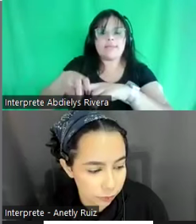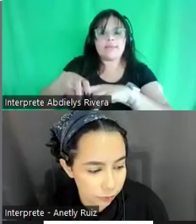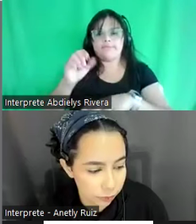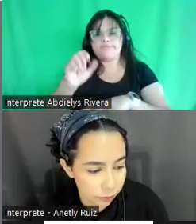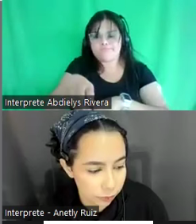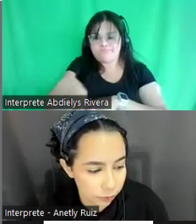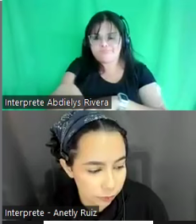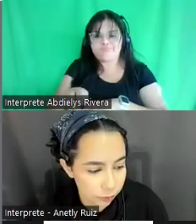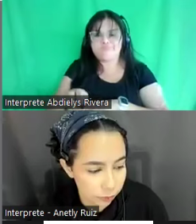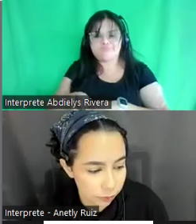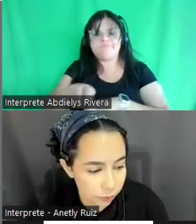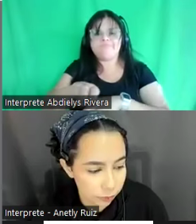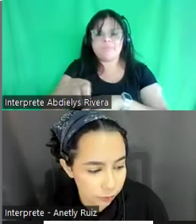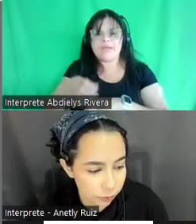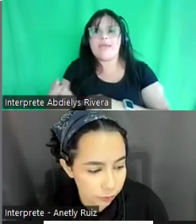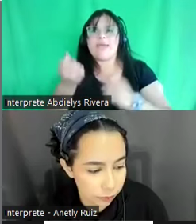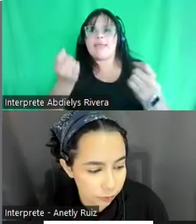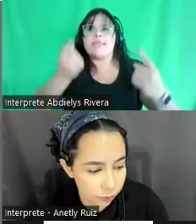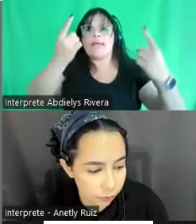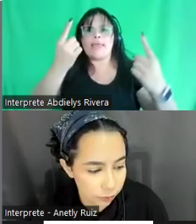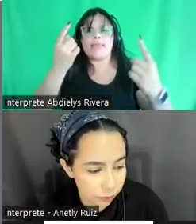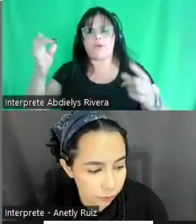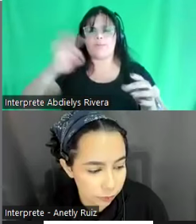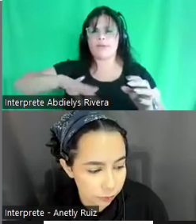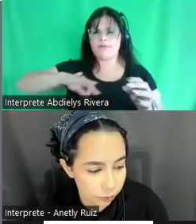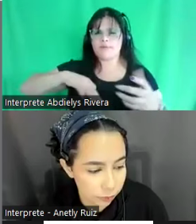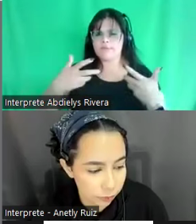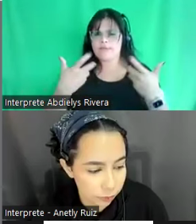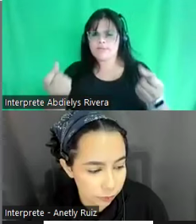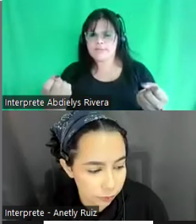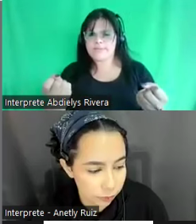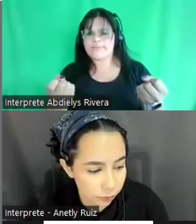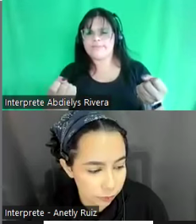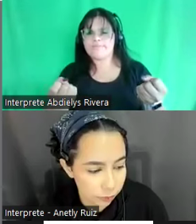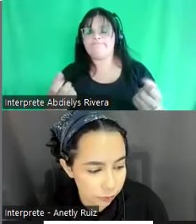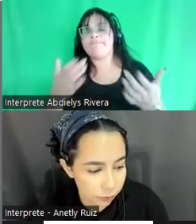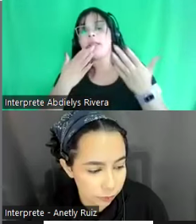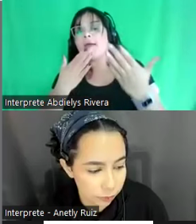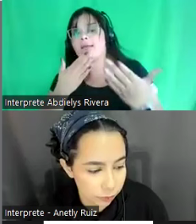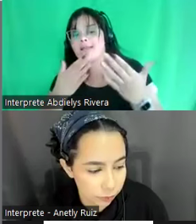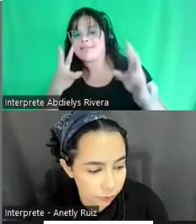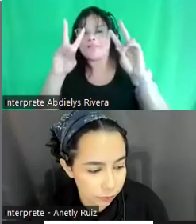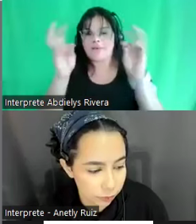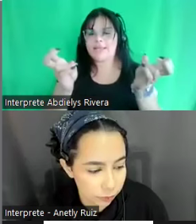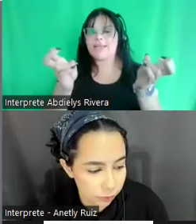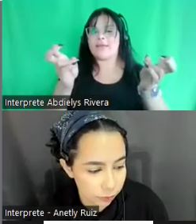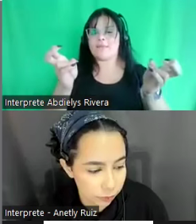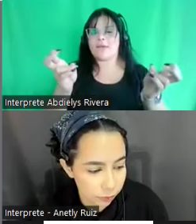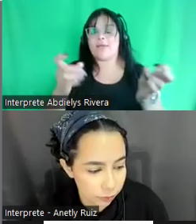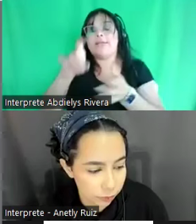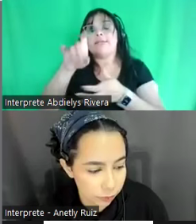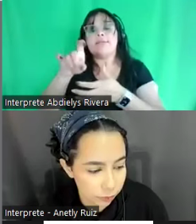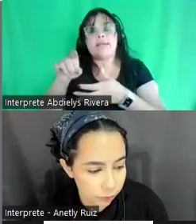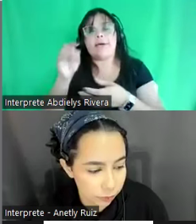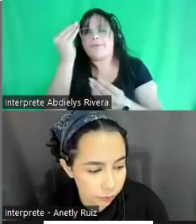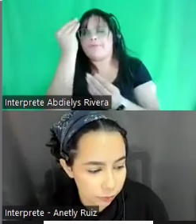recibe para tomar acción en beneficio de su salud. Gracias por exponer el tema, muy necesario sensibilizar.